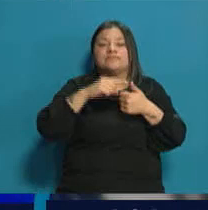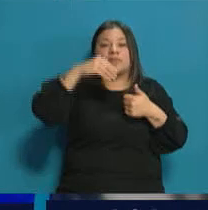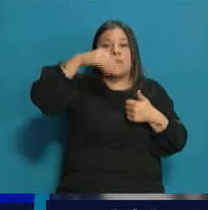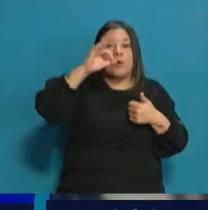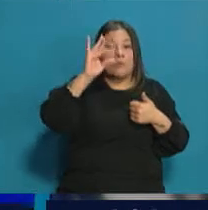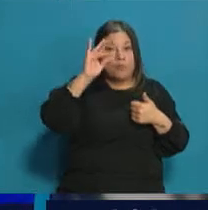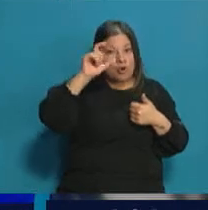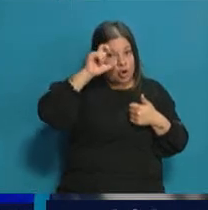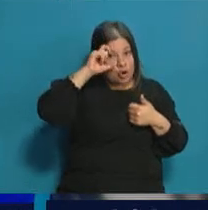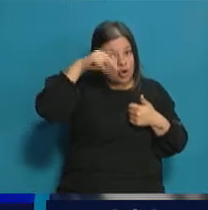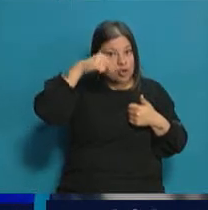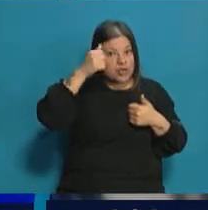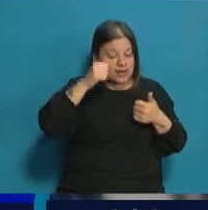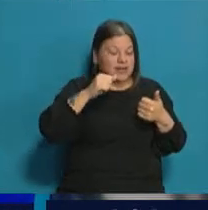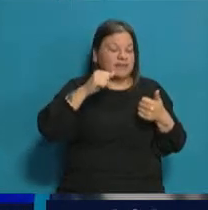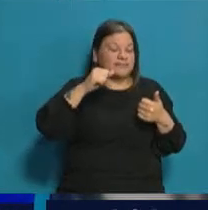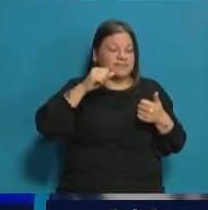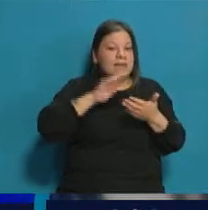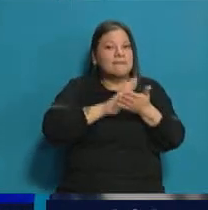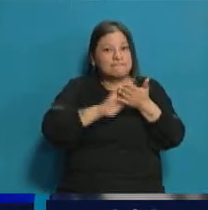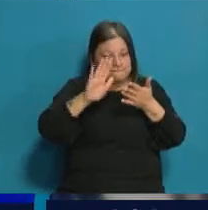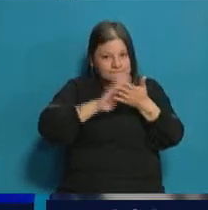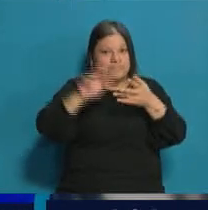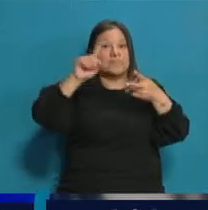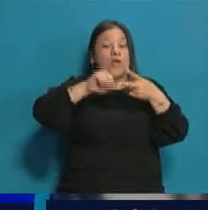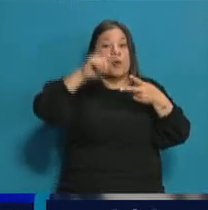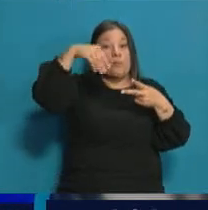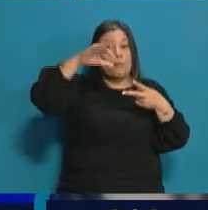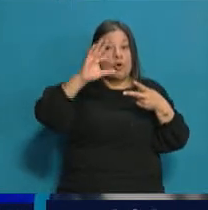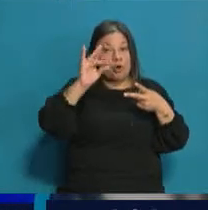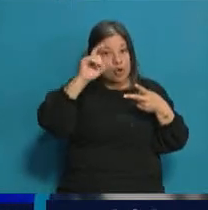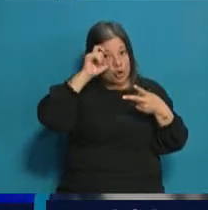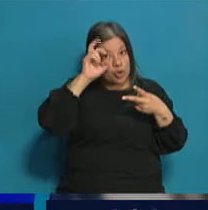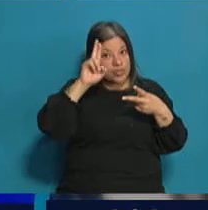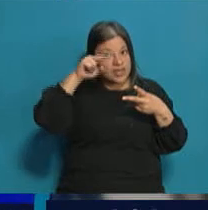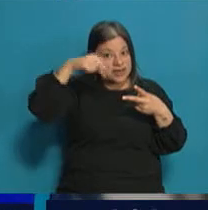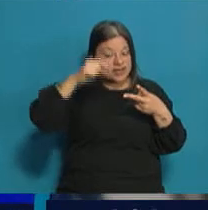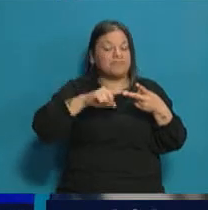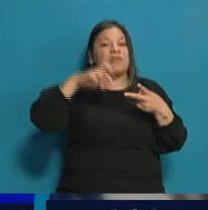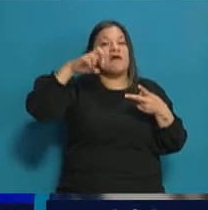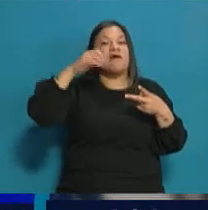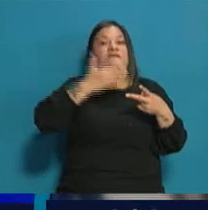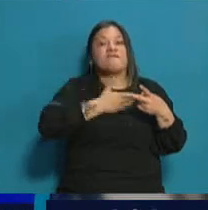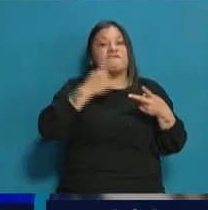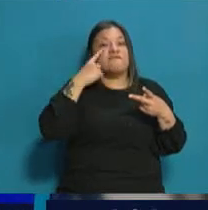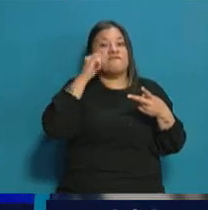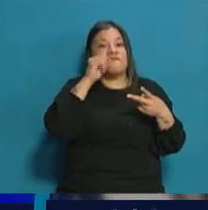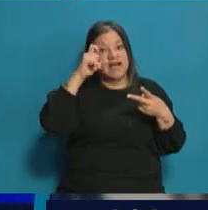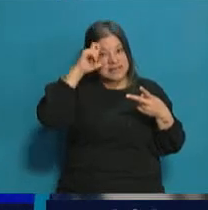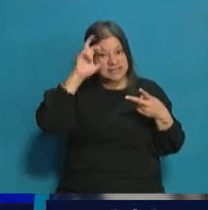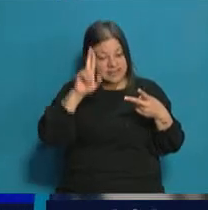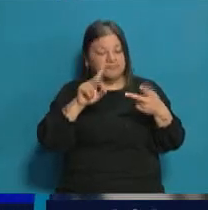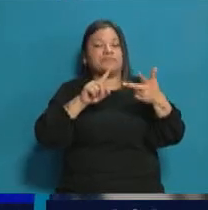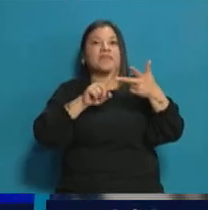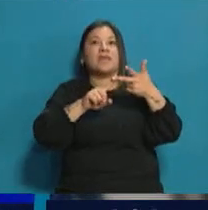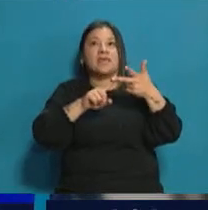bivalente. ¿Por qué bivalente? Porque hacen referencia a que protegen a la cepa anterior, a la primera,